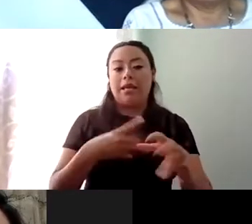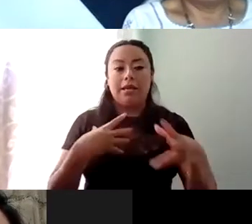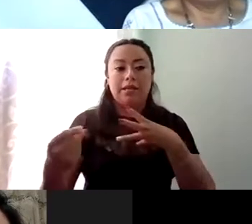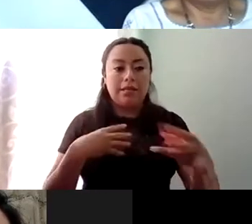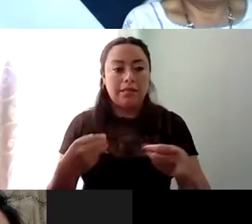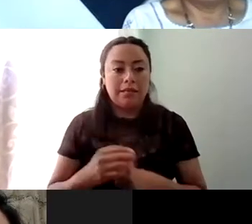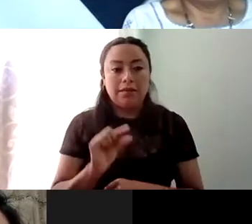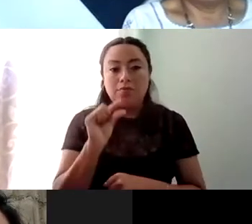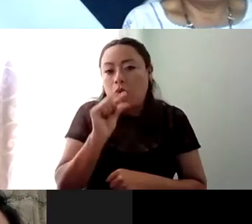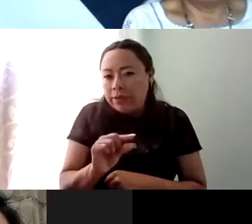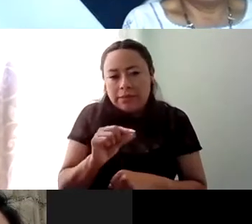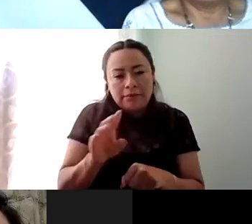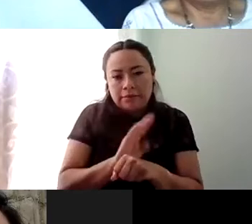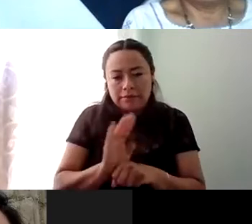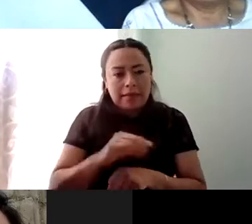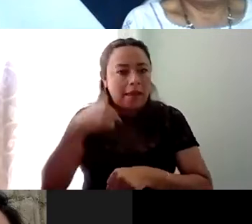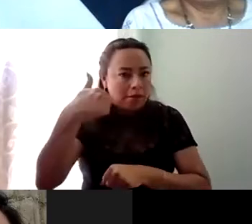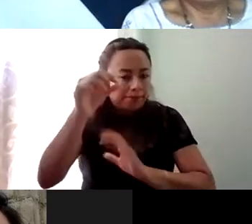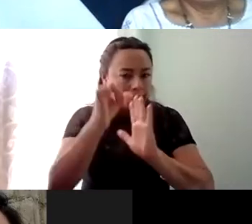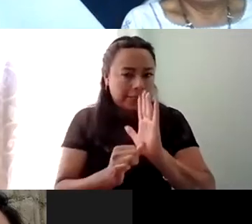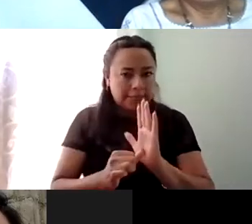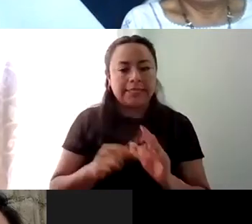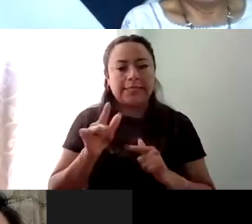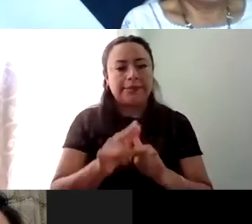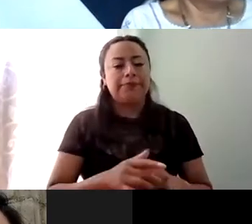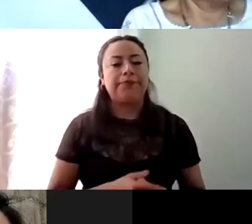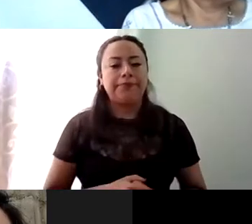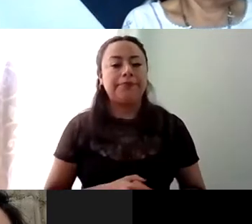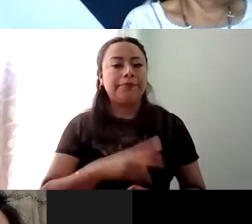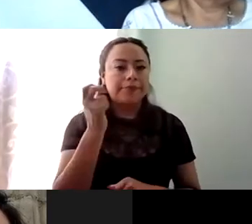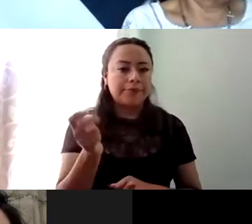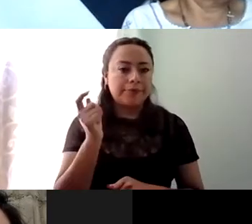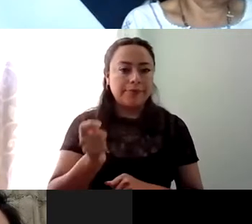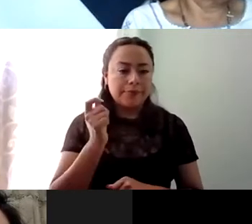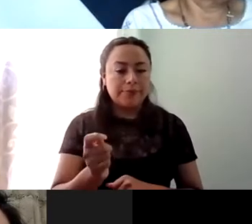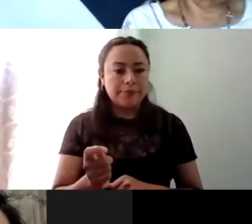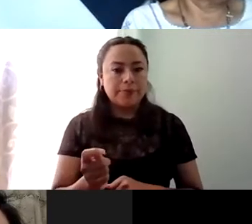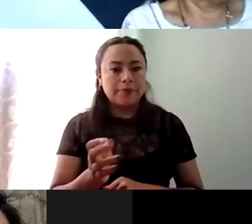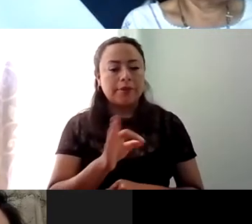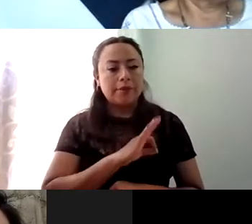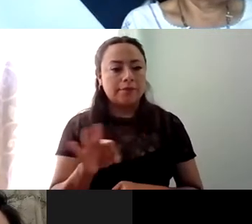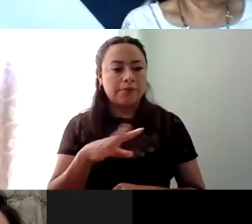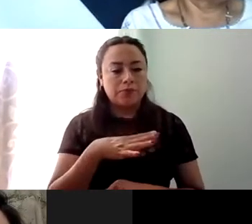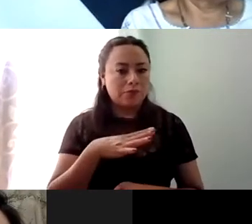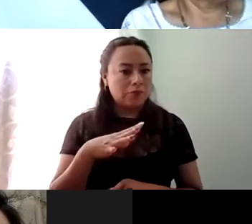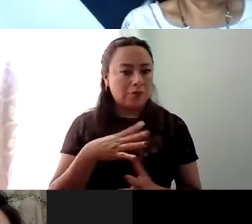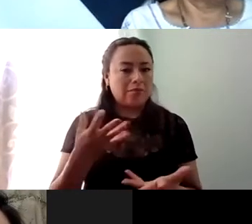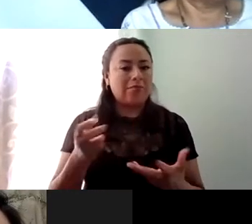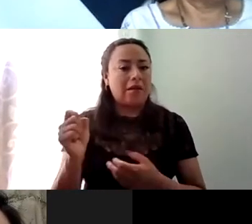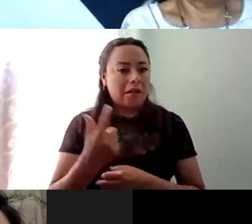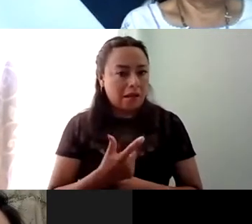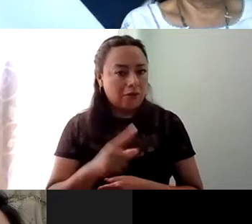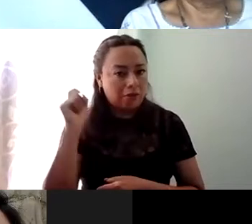recuperación durante los meses siguientes. Eso obviamente tuvo una repercusión en los ingresos de las